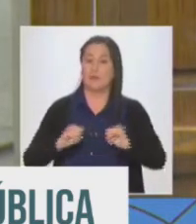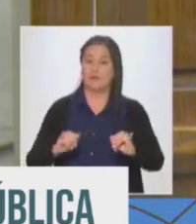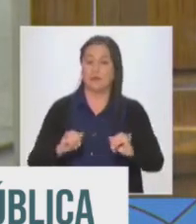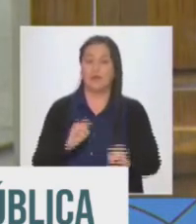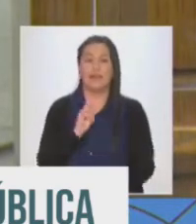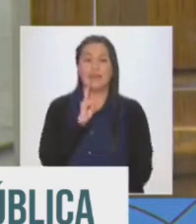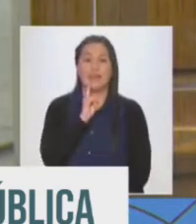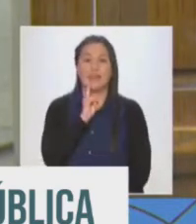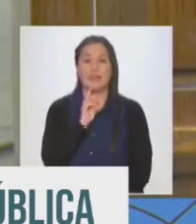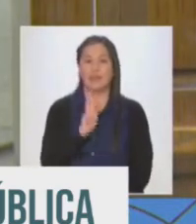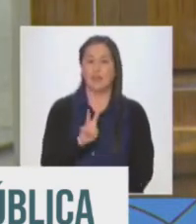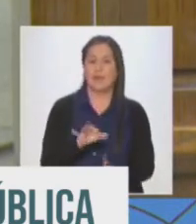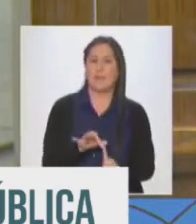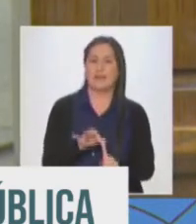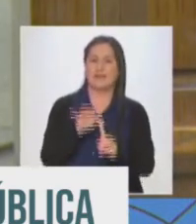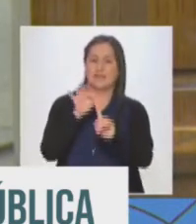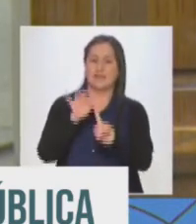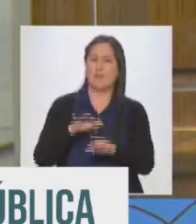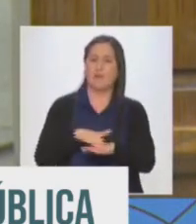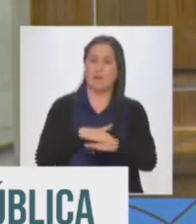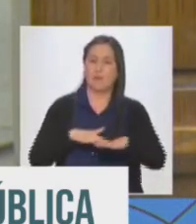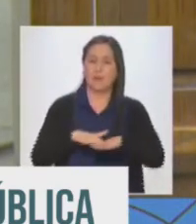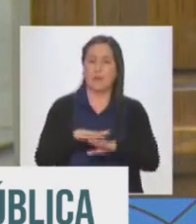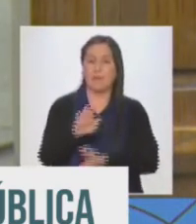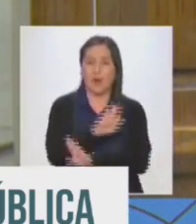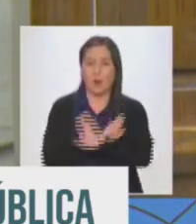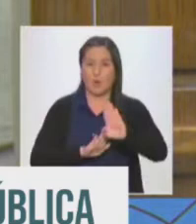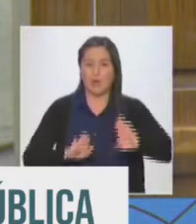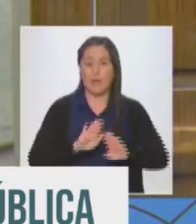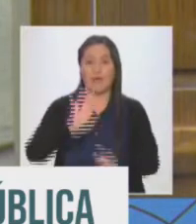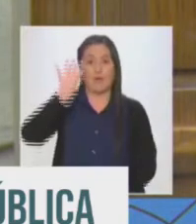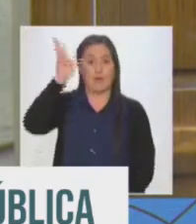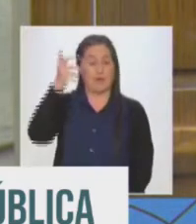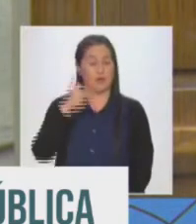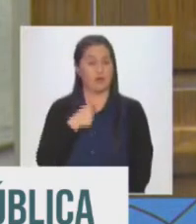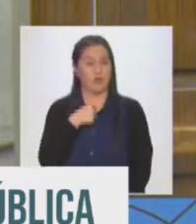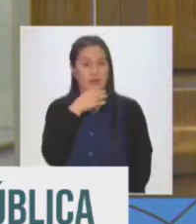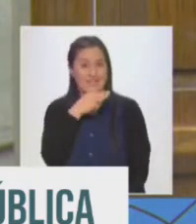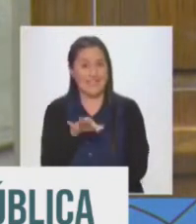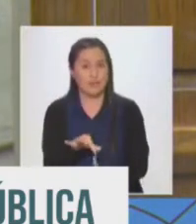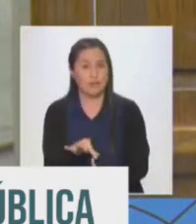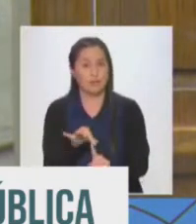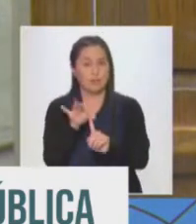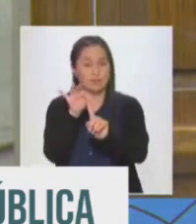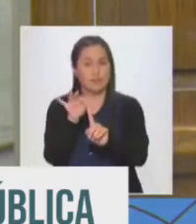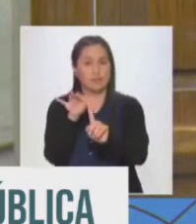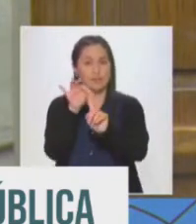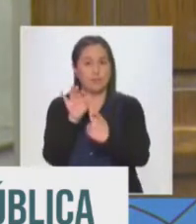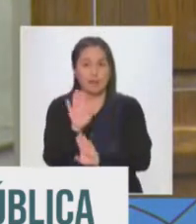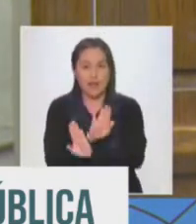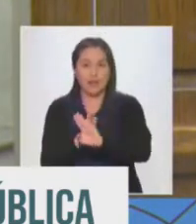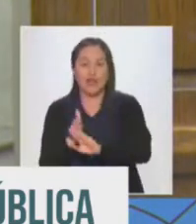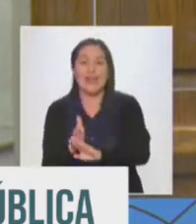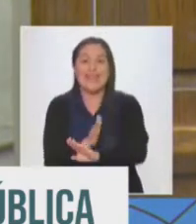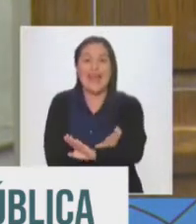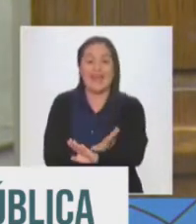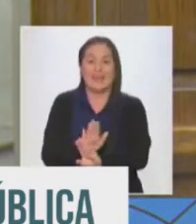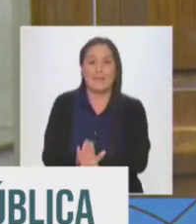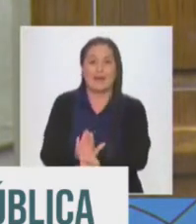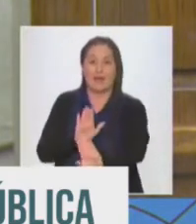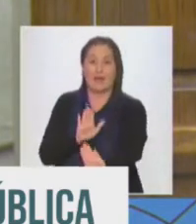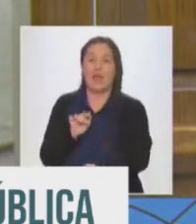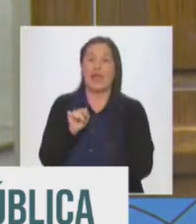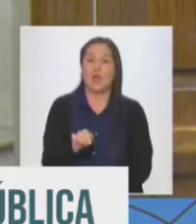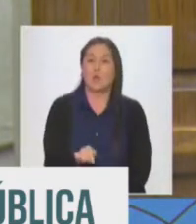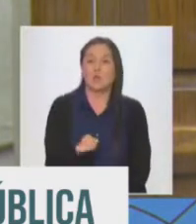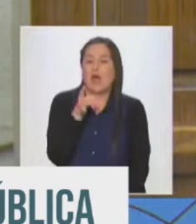contiene dos principios fundamentales para la protección del medio ambiente. Estoy hablando de los principios precautorios y preventivos, algo inédito en